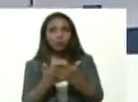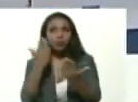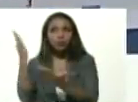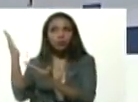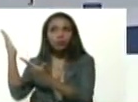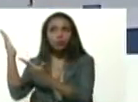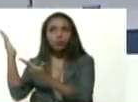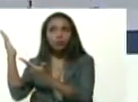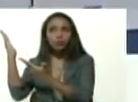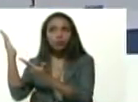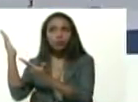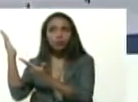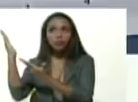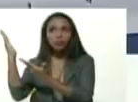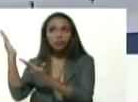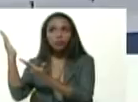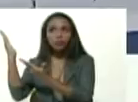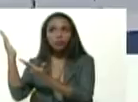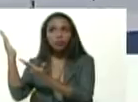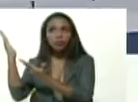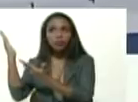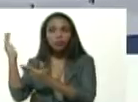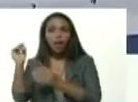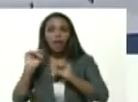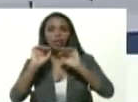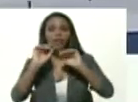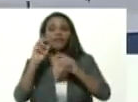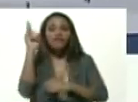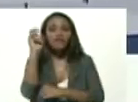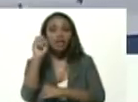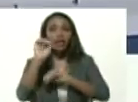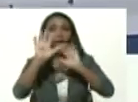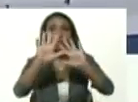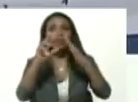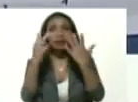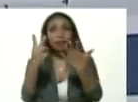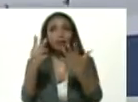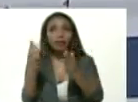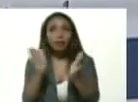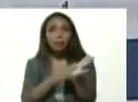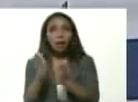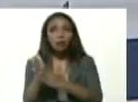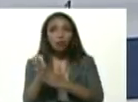13 de marzo, viernes 13 de marzo, dos casos.